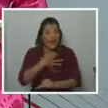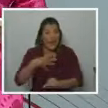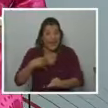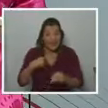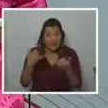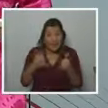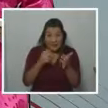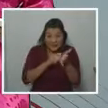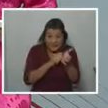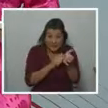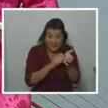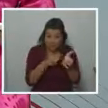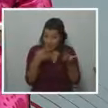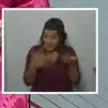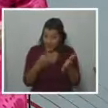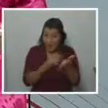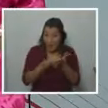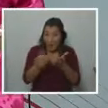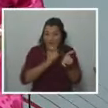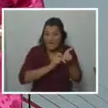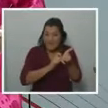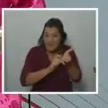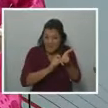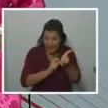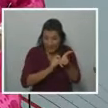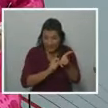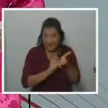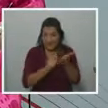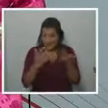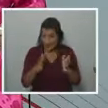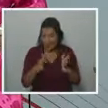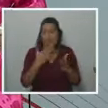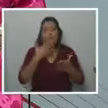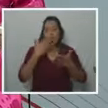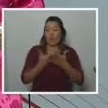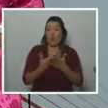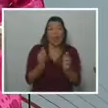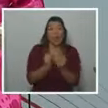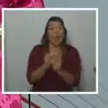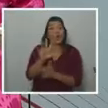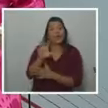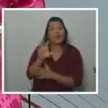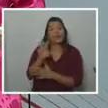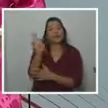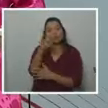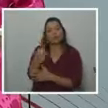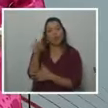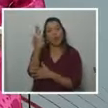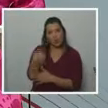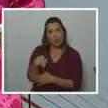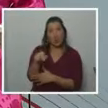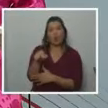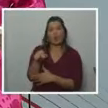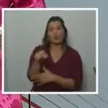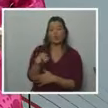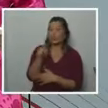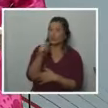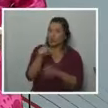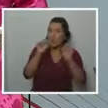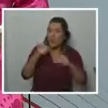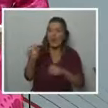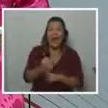compraron las raspaditas Fiebre de Campeones? Bueno, con solo 500 colones podría llevarse